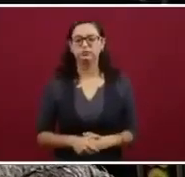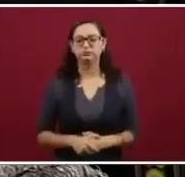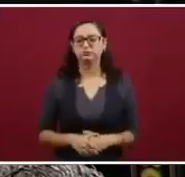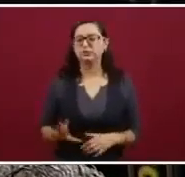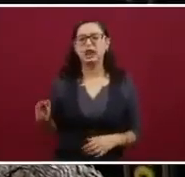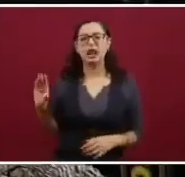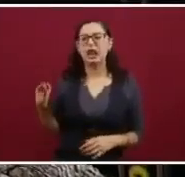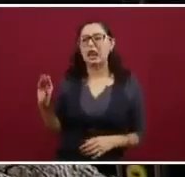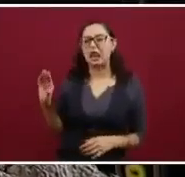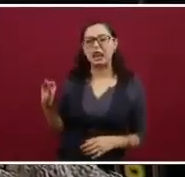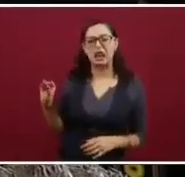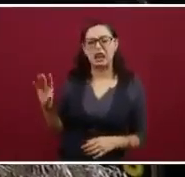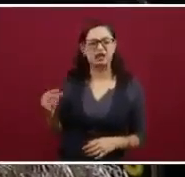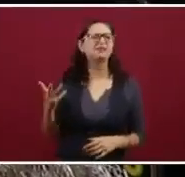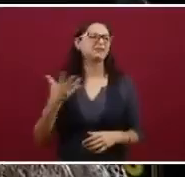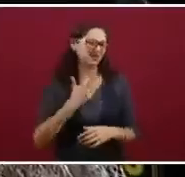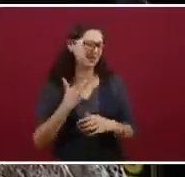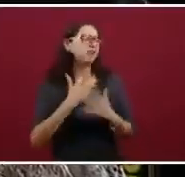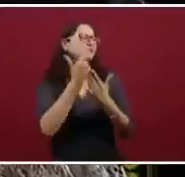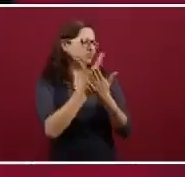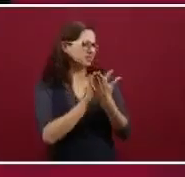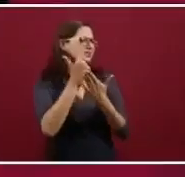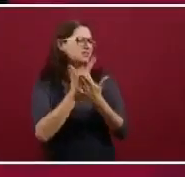Pues sí, sí las tenemos, pues a todos lados,